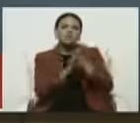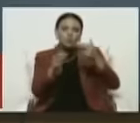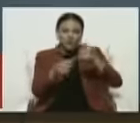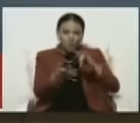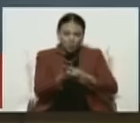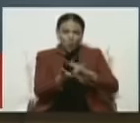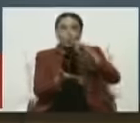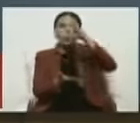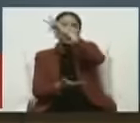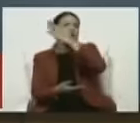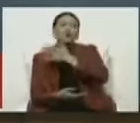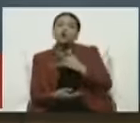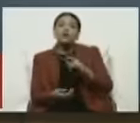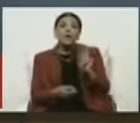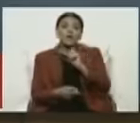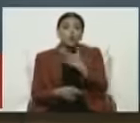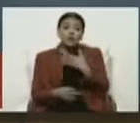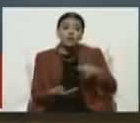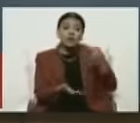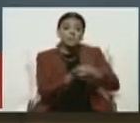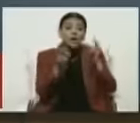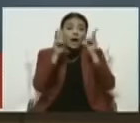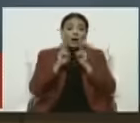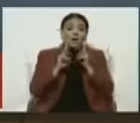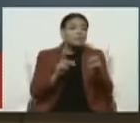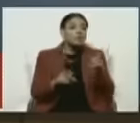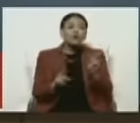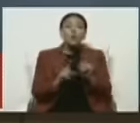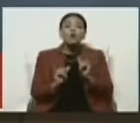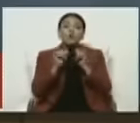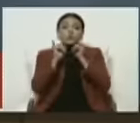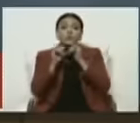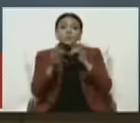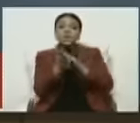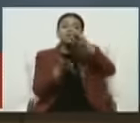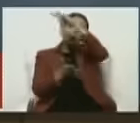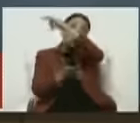de ese avión, por pichirre, por mezquino, no le importó.